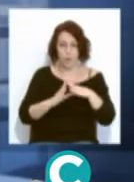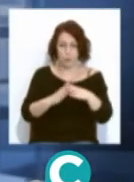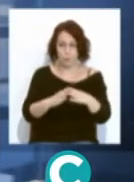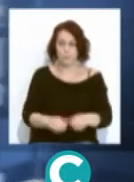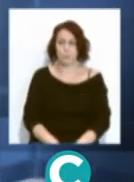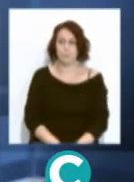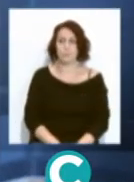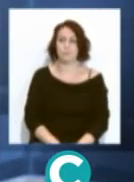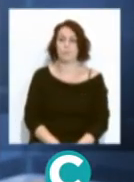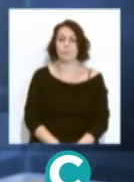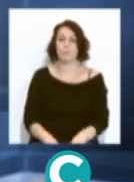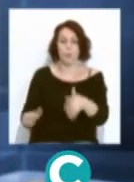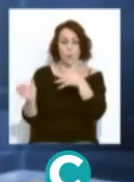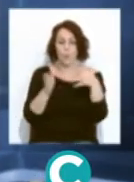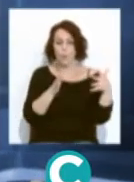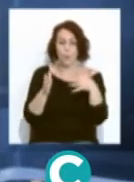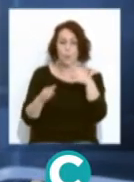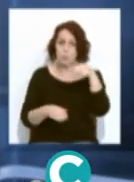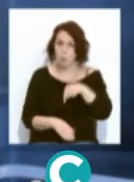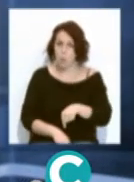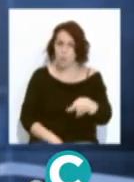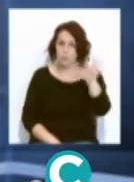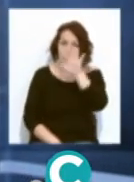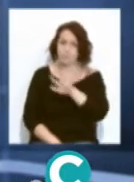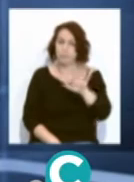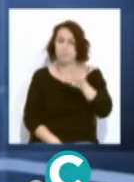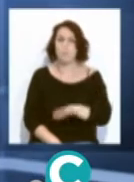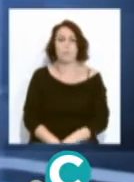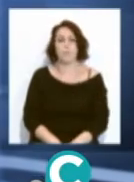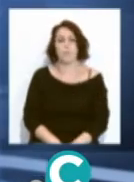puerto de Santa María. Los vientos serán del sur en el litoral.